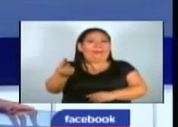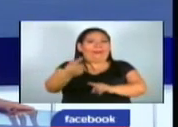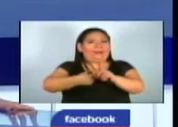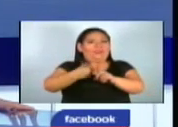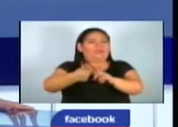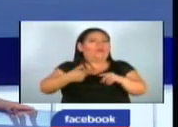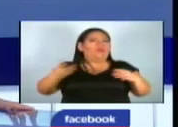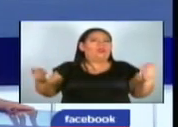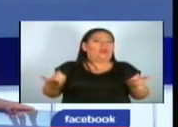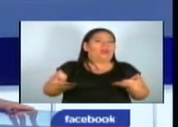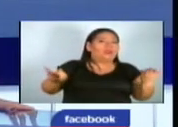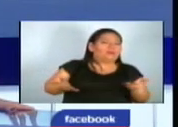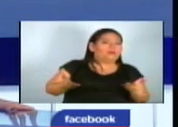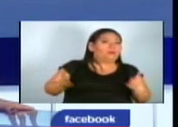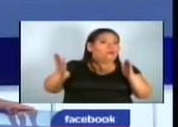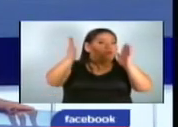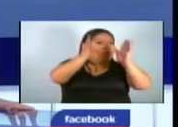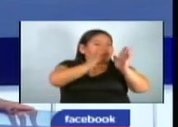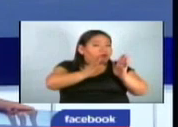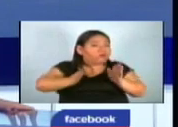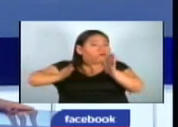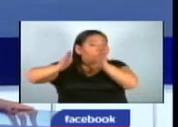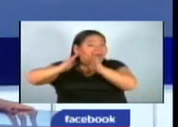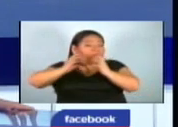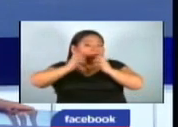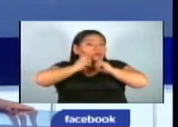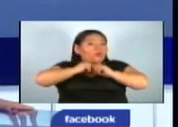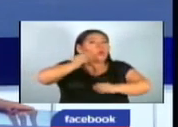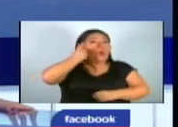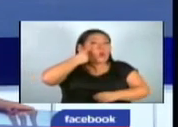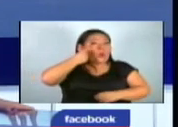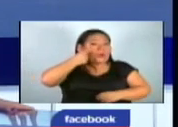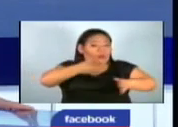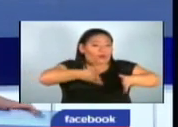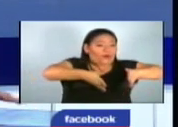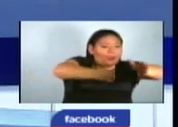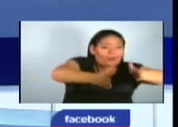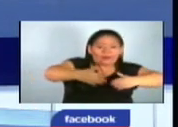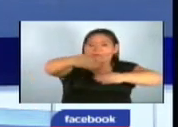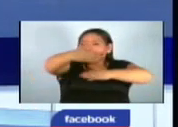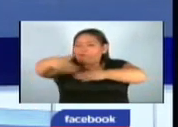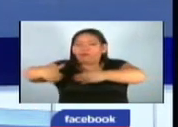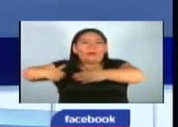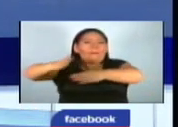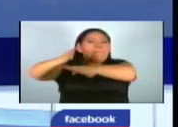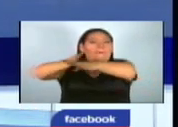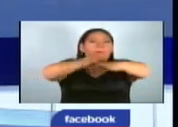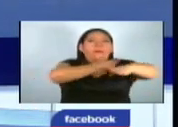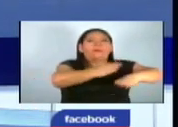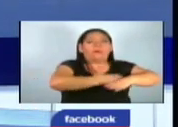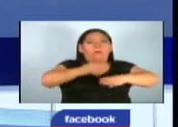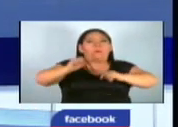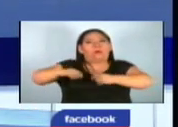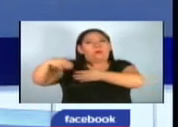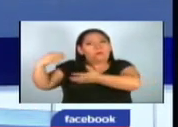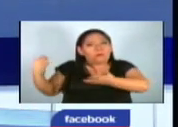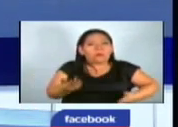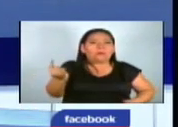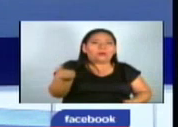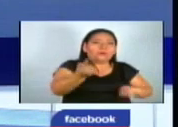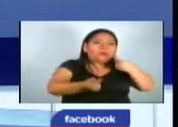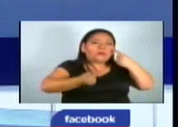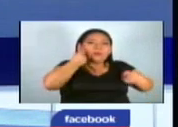actividad para la cual se prepara un plan que contempla el cierre de calles y puntos específicos para el ingreso de los asistentes.